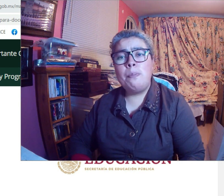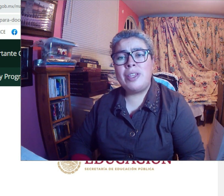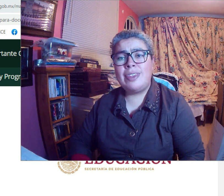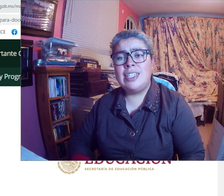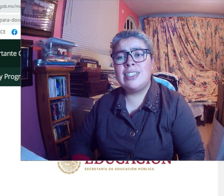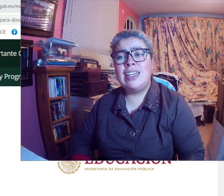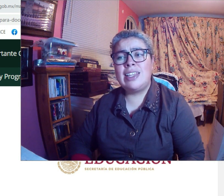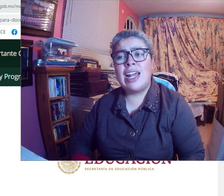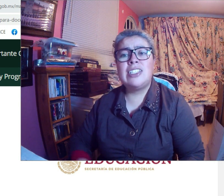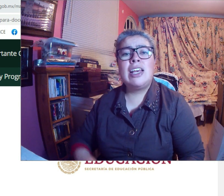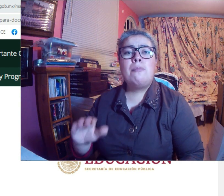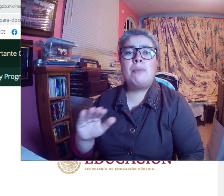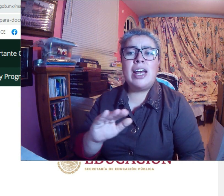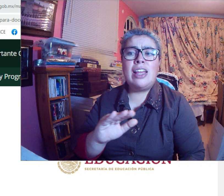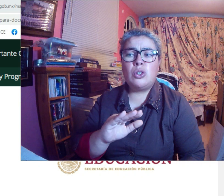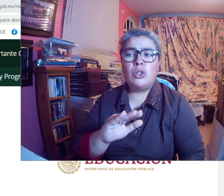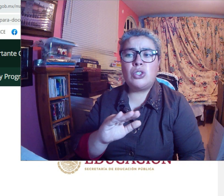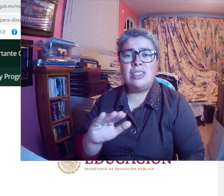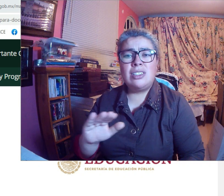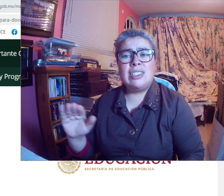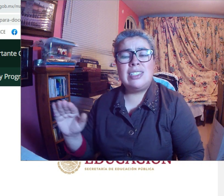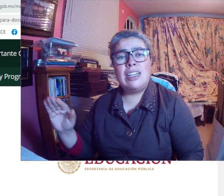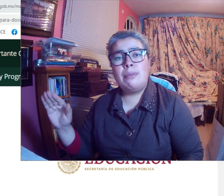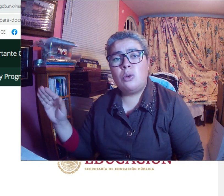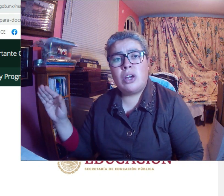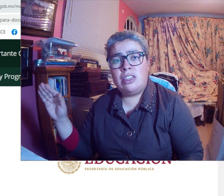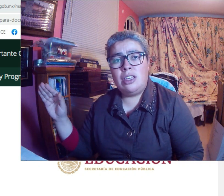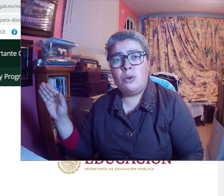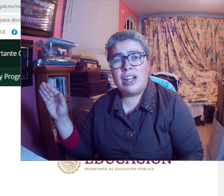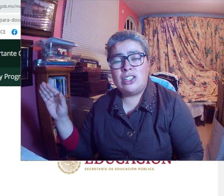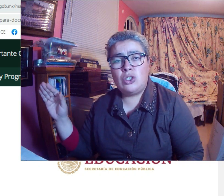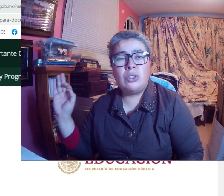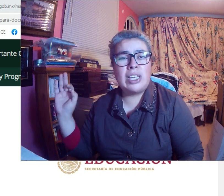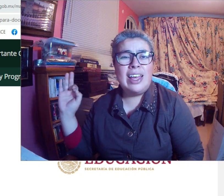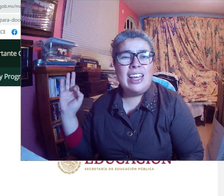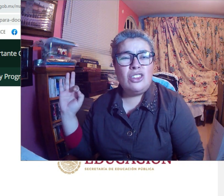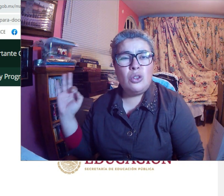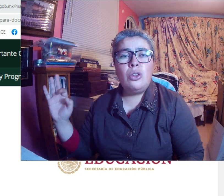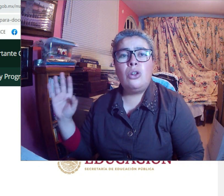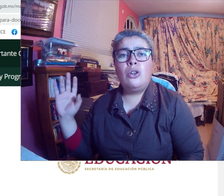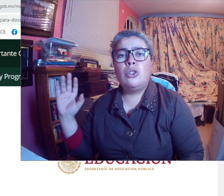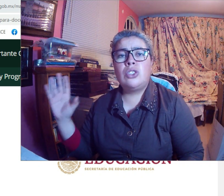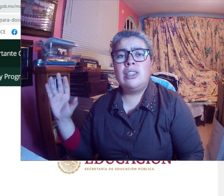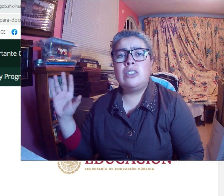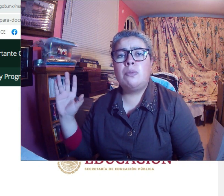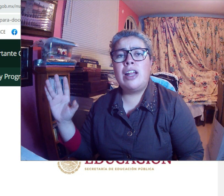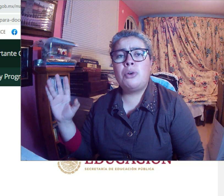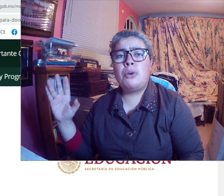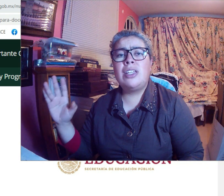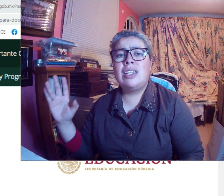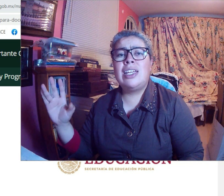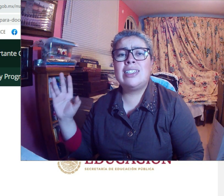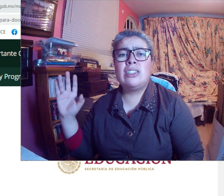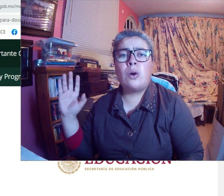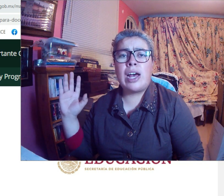en competencias digitales para docentes del Sistema Educativo Nacional. O sea, todos los docentes van a